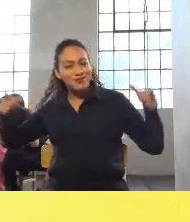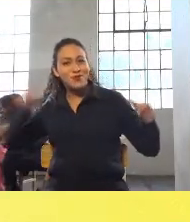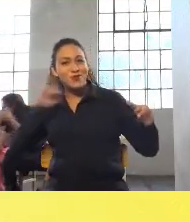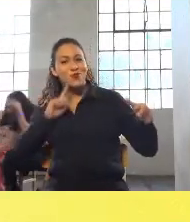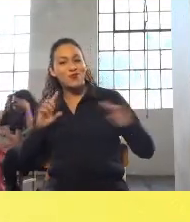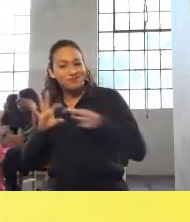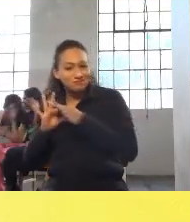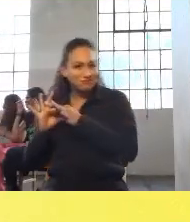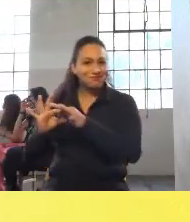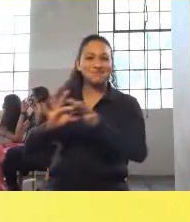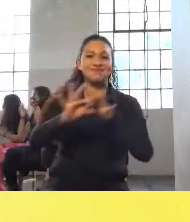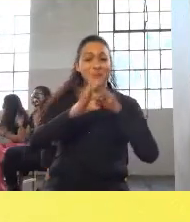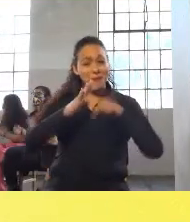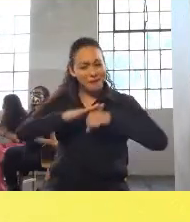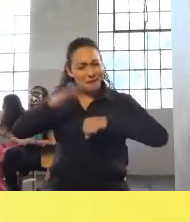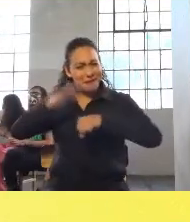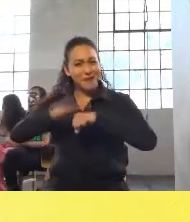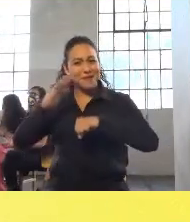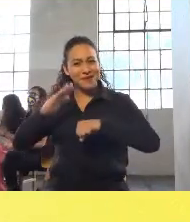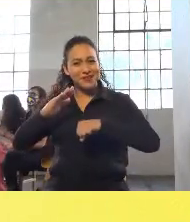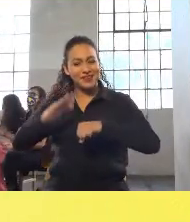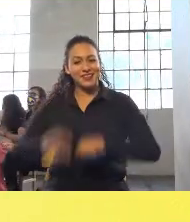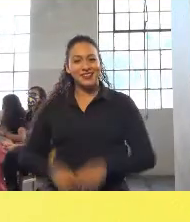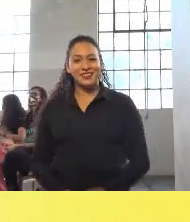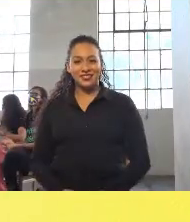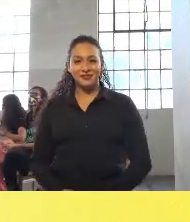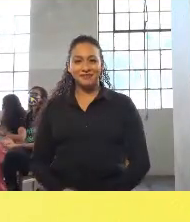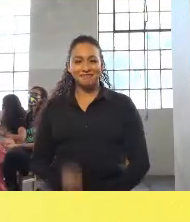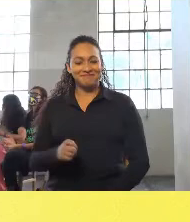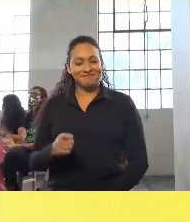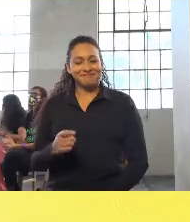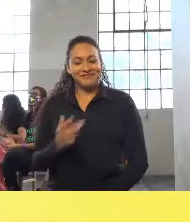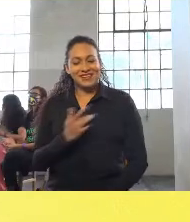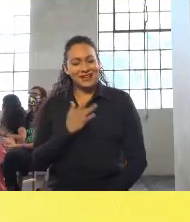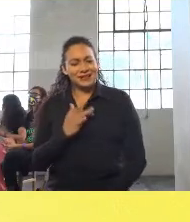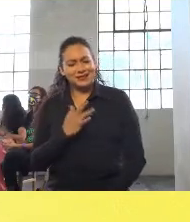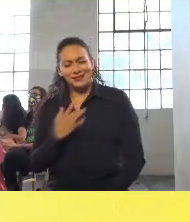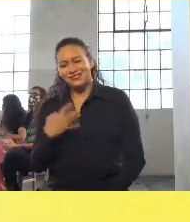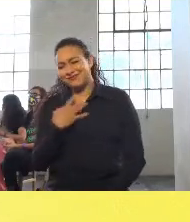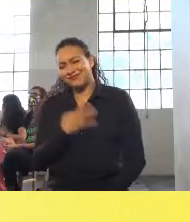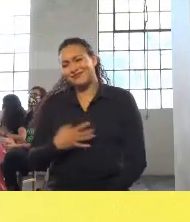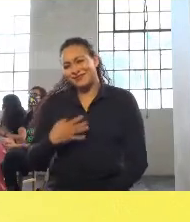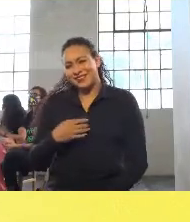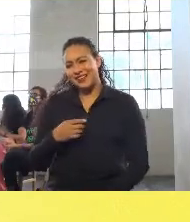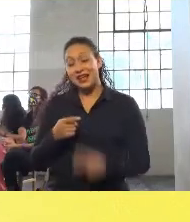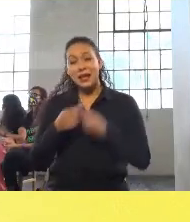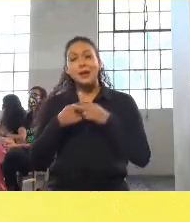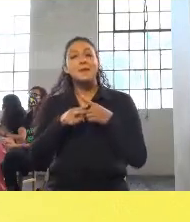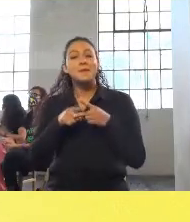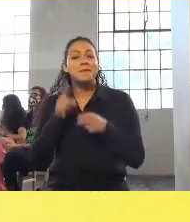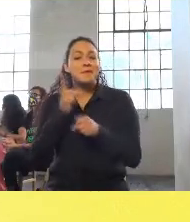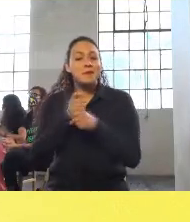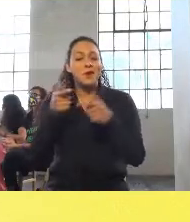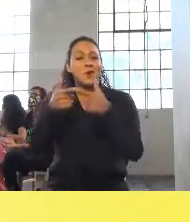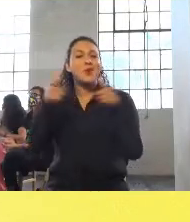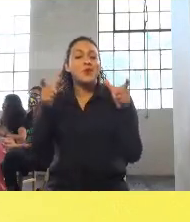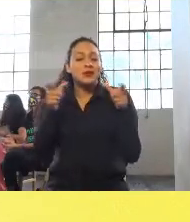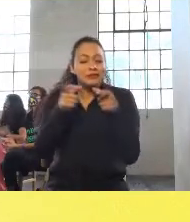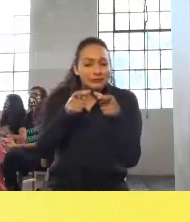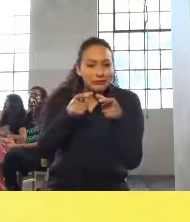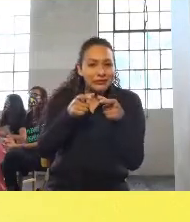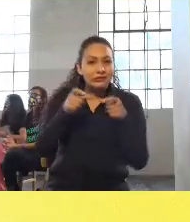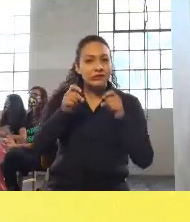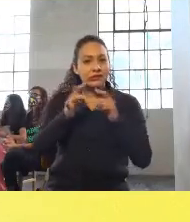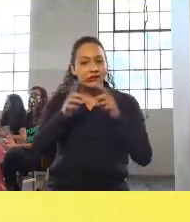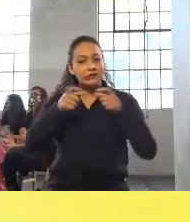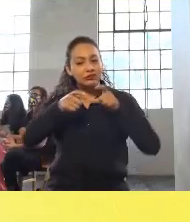alianzas, porque digo, iniciamos como desde un grupo muy pequeño y al ir conociendo más gente pues